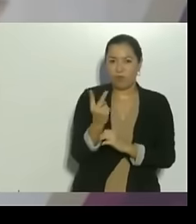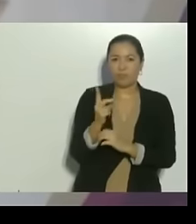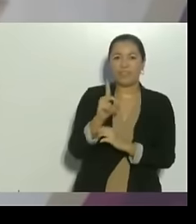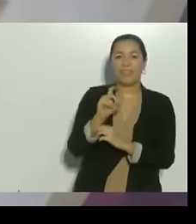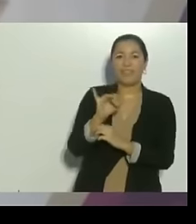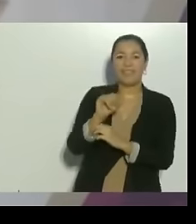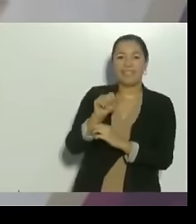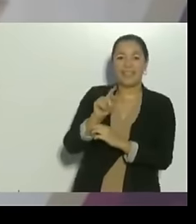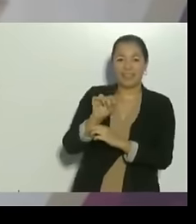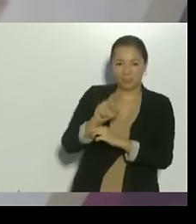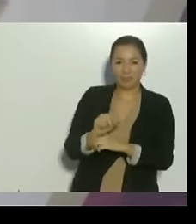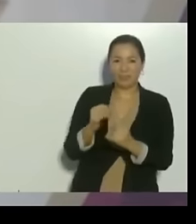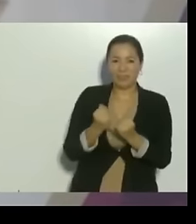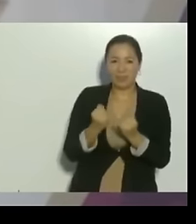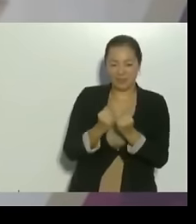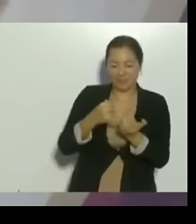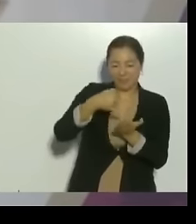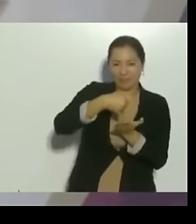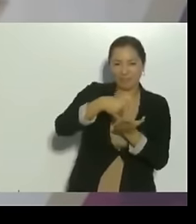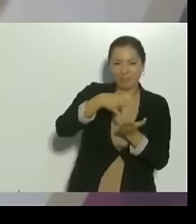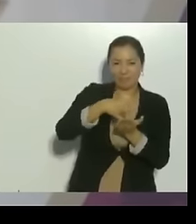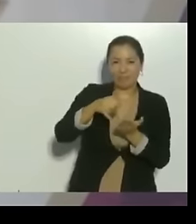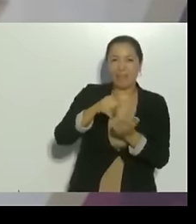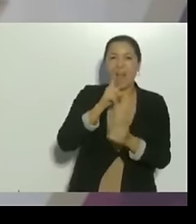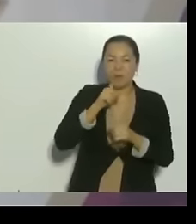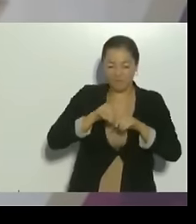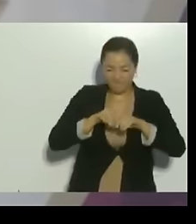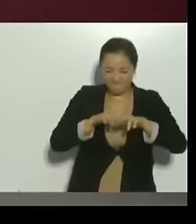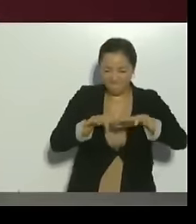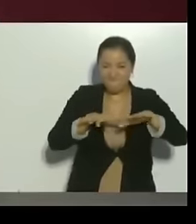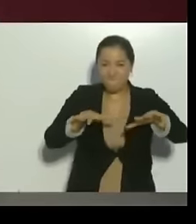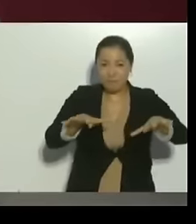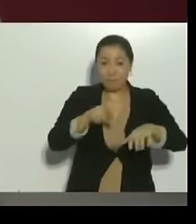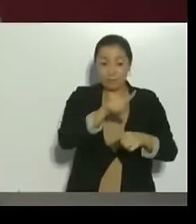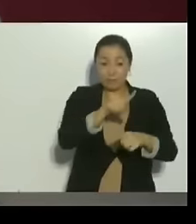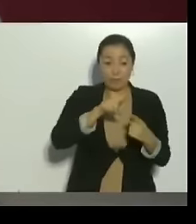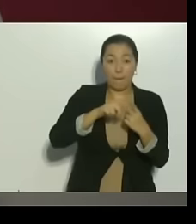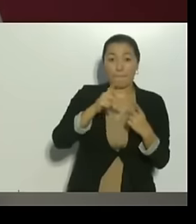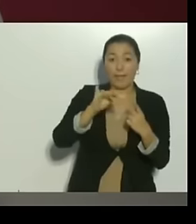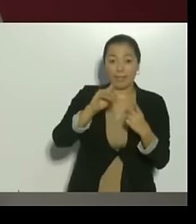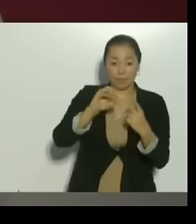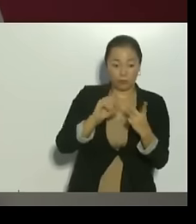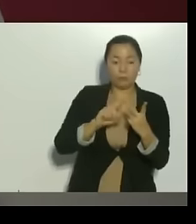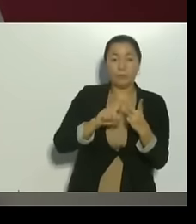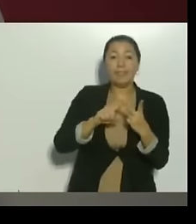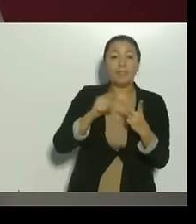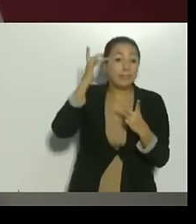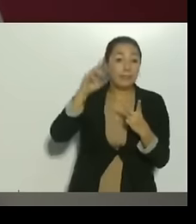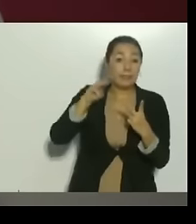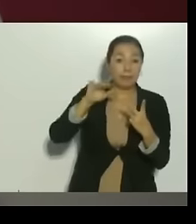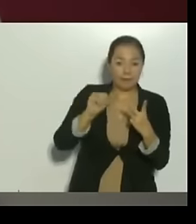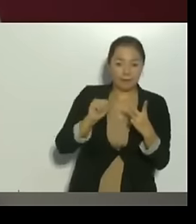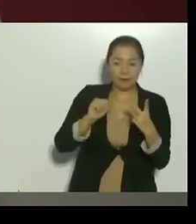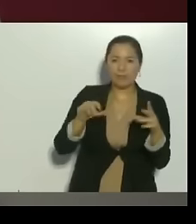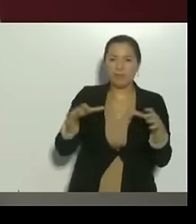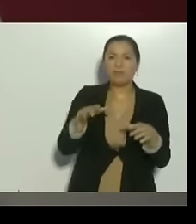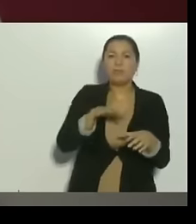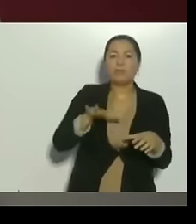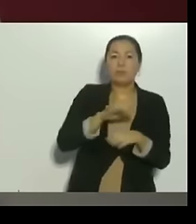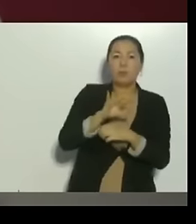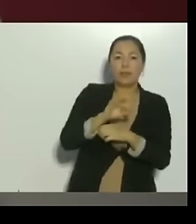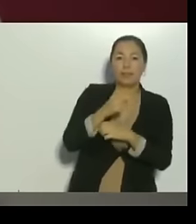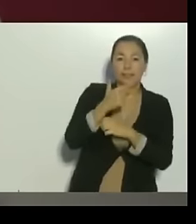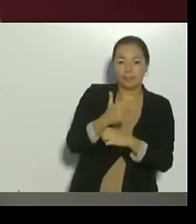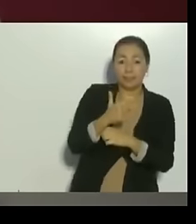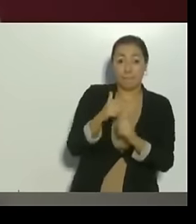al respecto pues me gustaría justamente cerrar mi intervención Agradeciendo Carlos tu